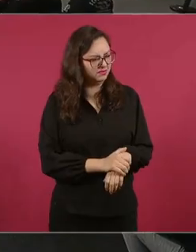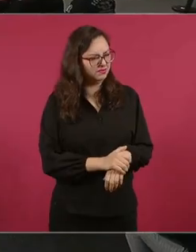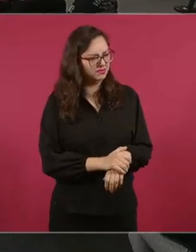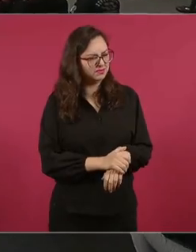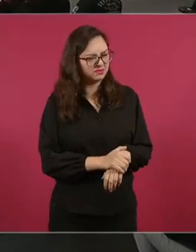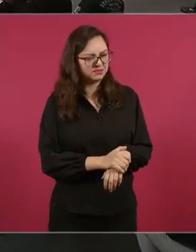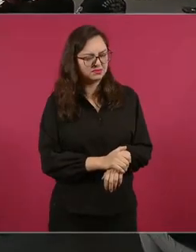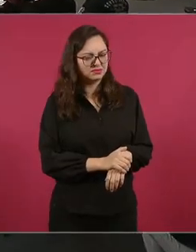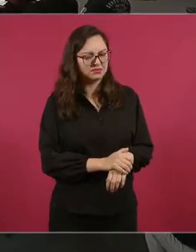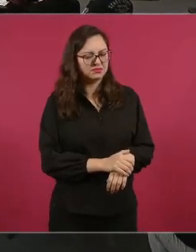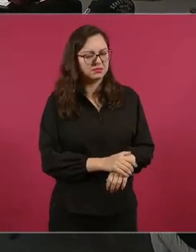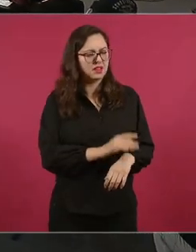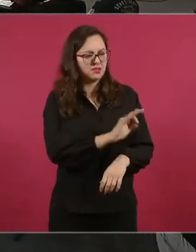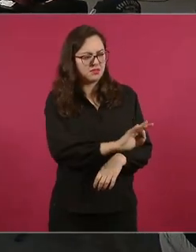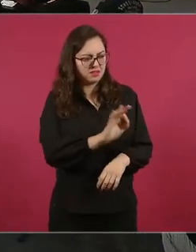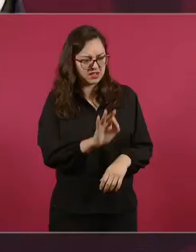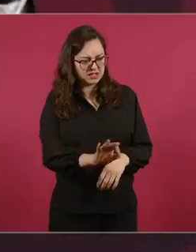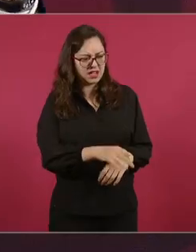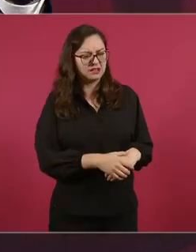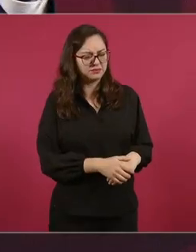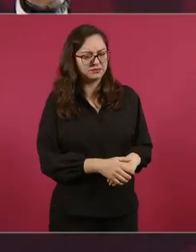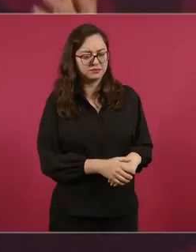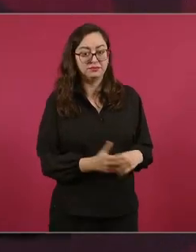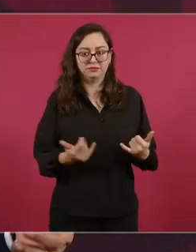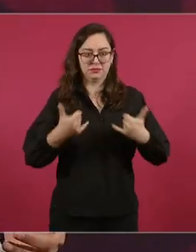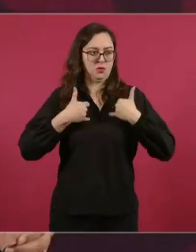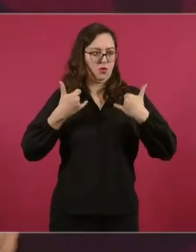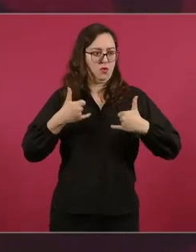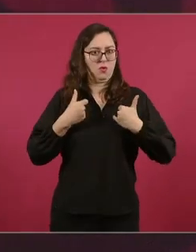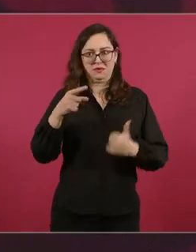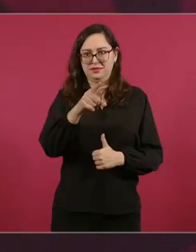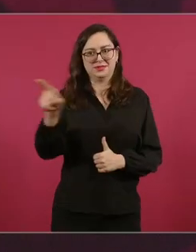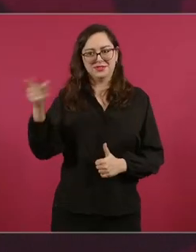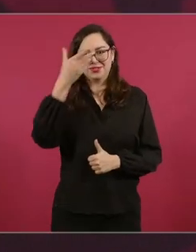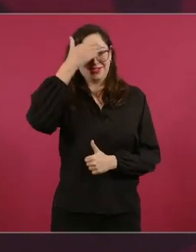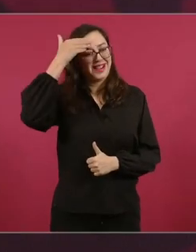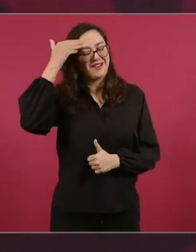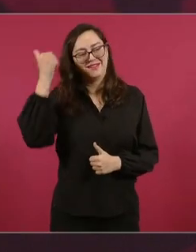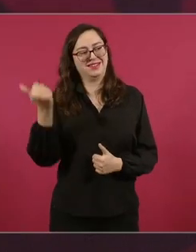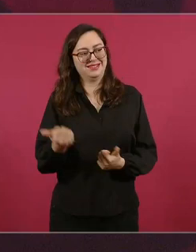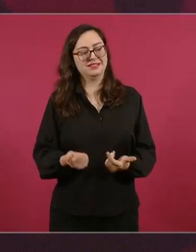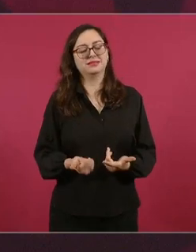2003. Busca la fecha. Para los jóvenes, pues, porque…